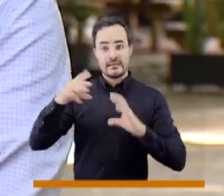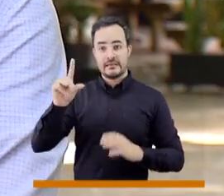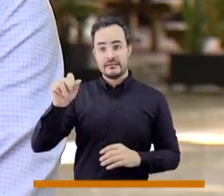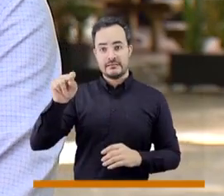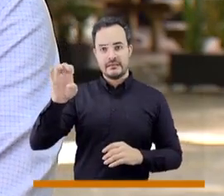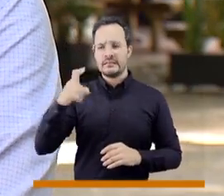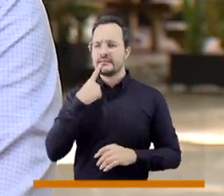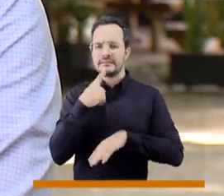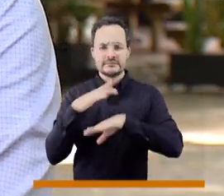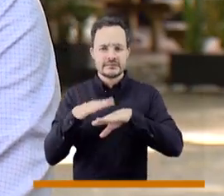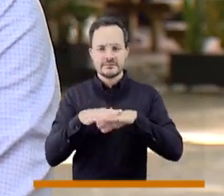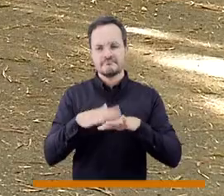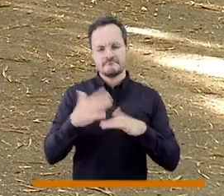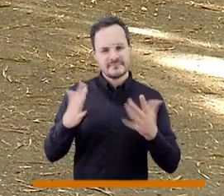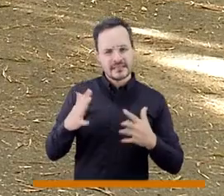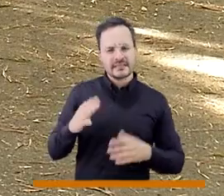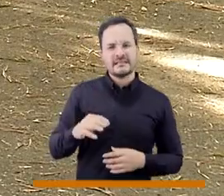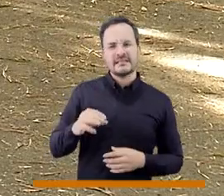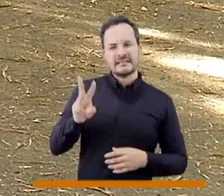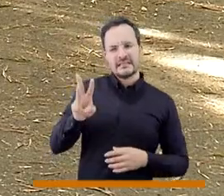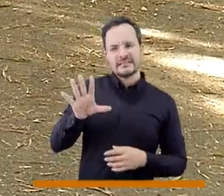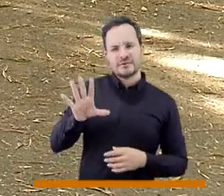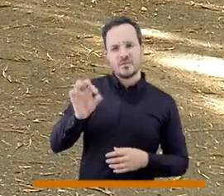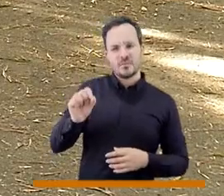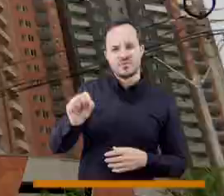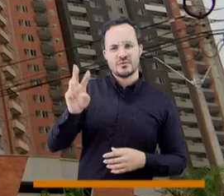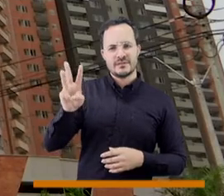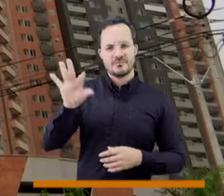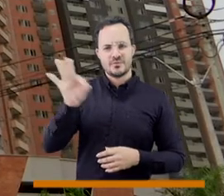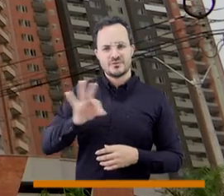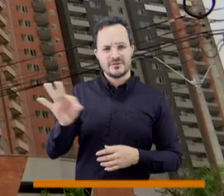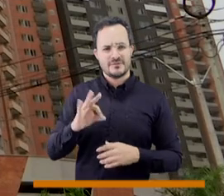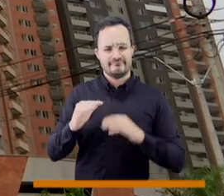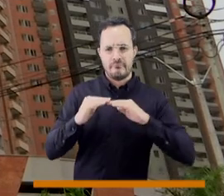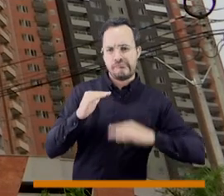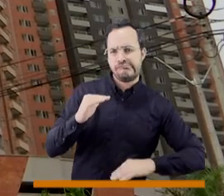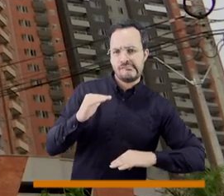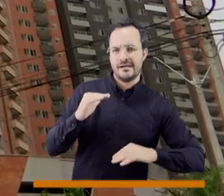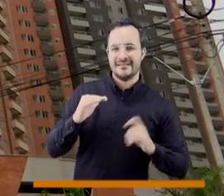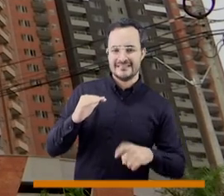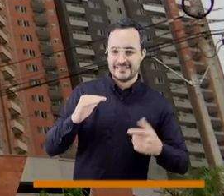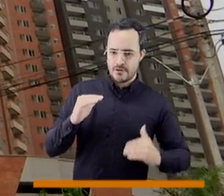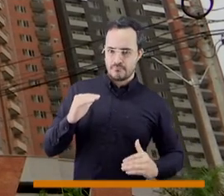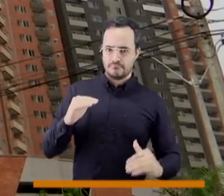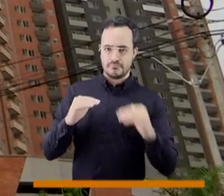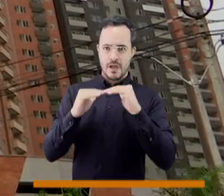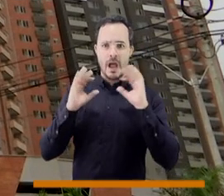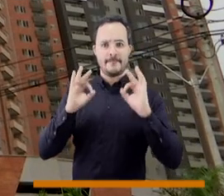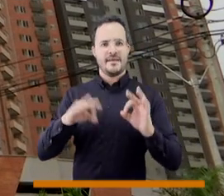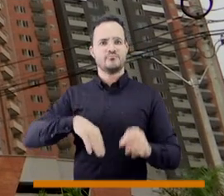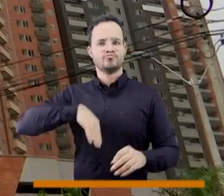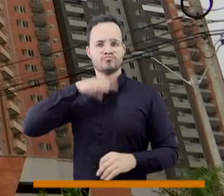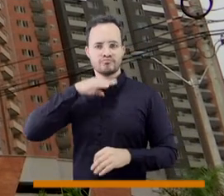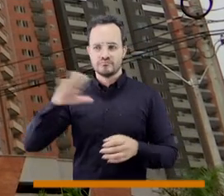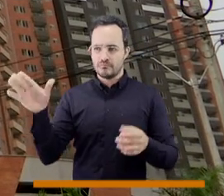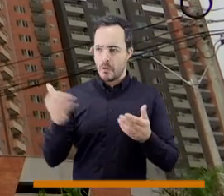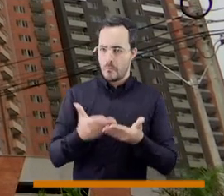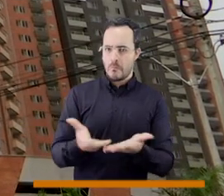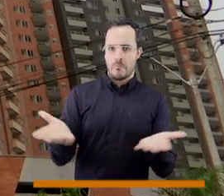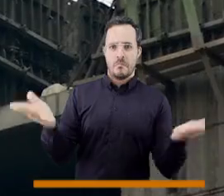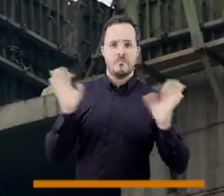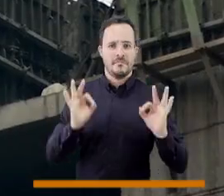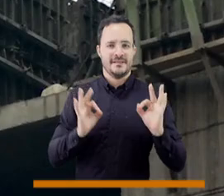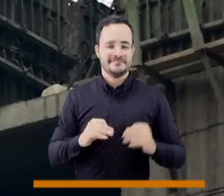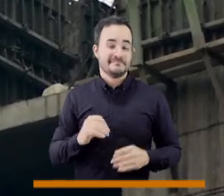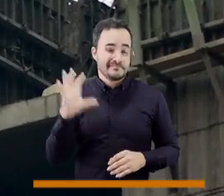un déficit de vivienda cercano al 33.5%. ¿Qué pasa? Que al usted no